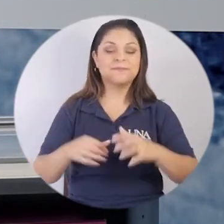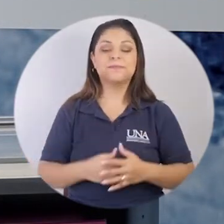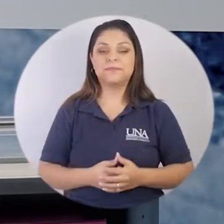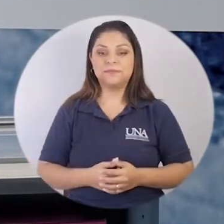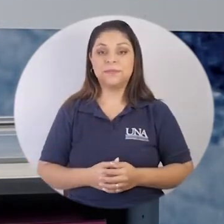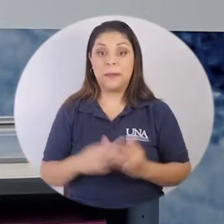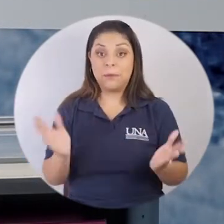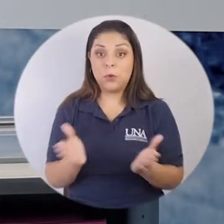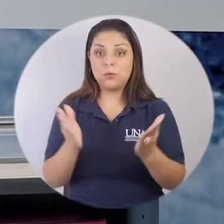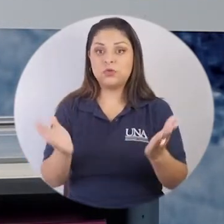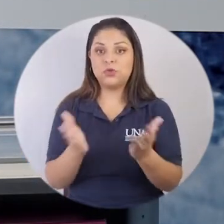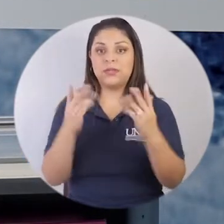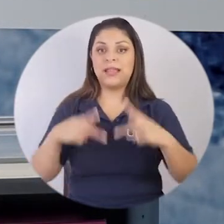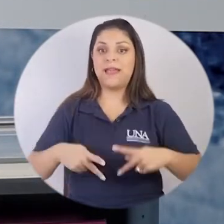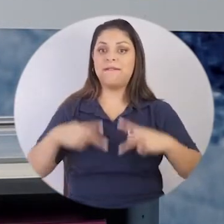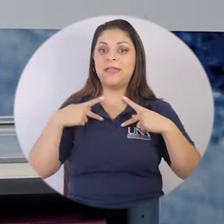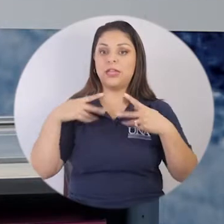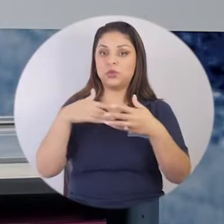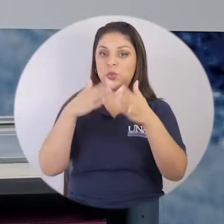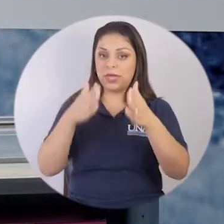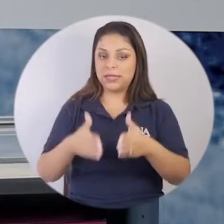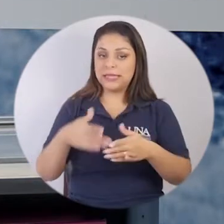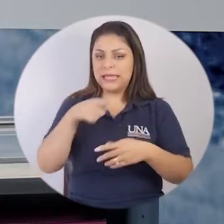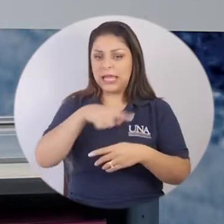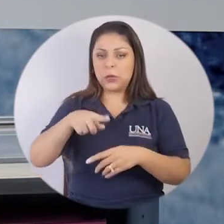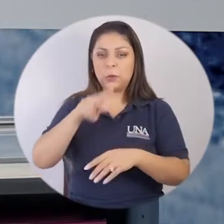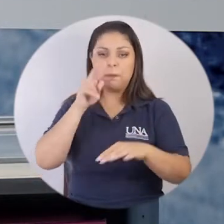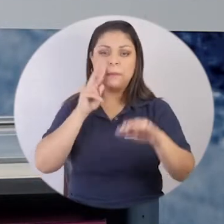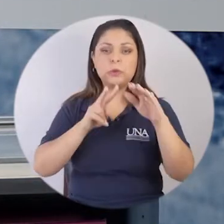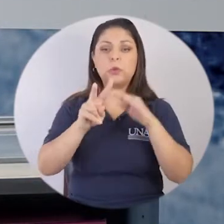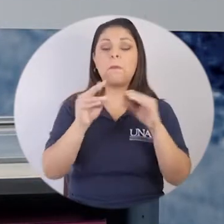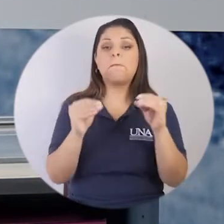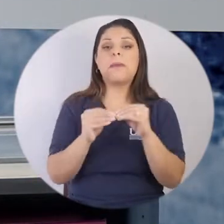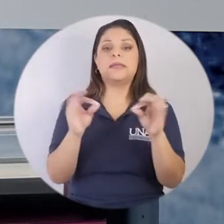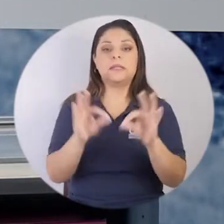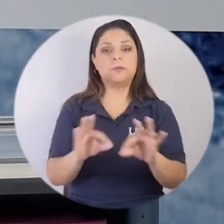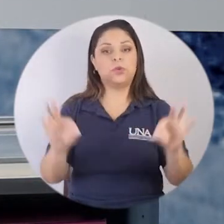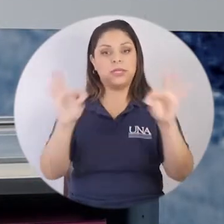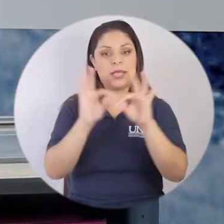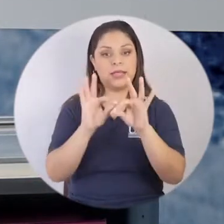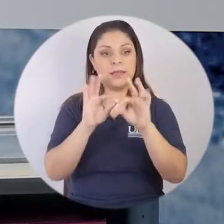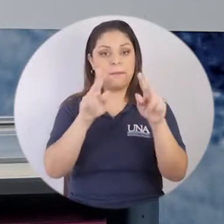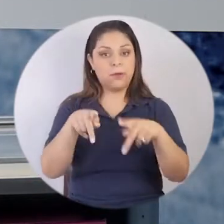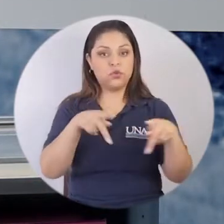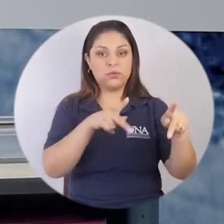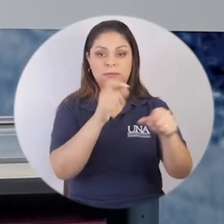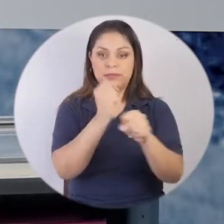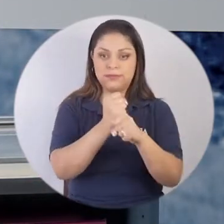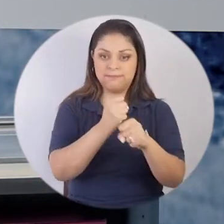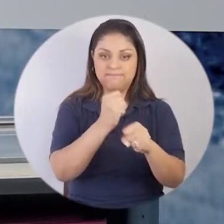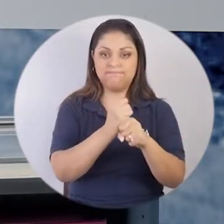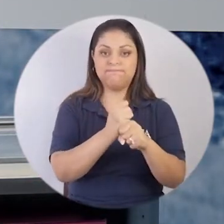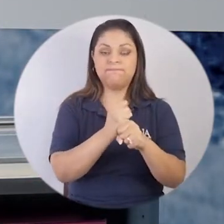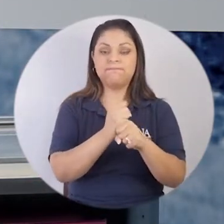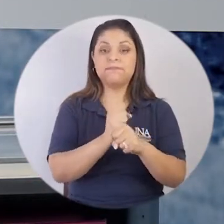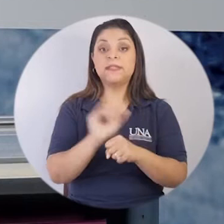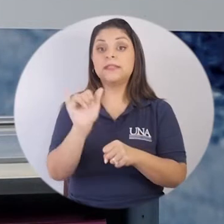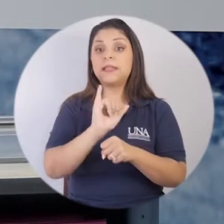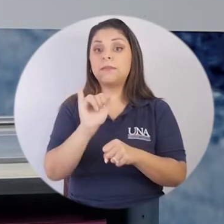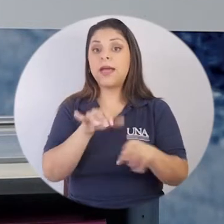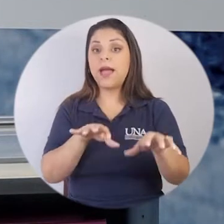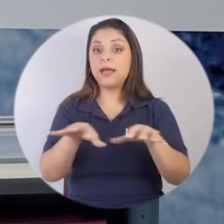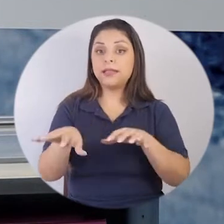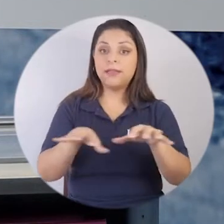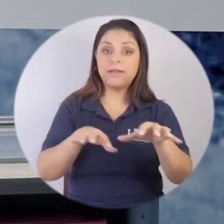Que es la misión, ¿verdad? Como la población más importante, ¿verdad? De trabajar. Entonces, también en esos espacios, en